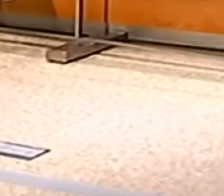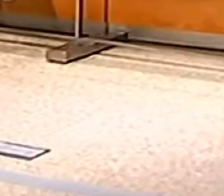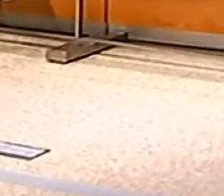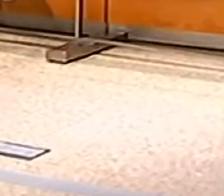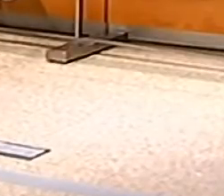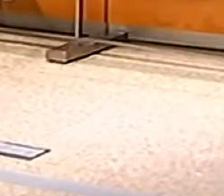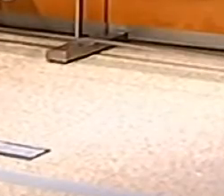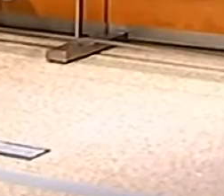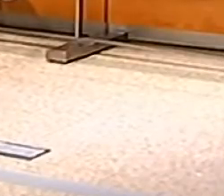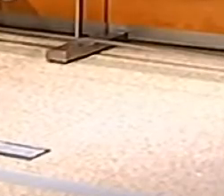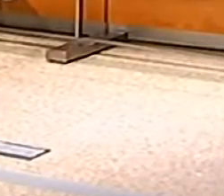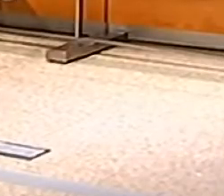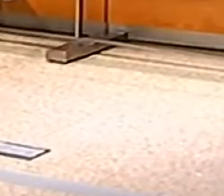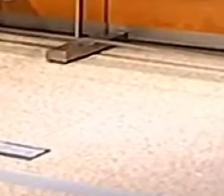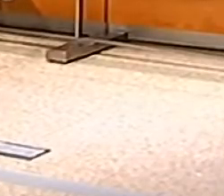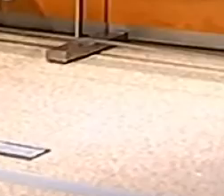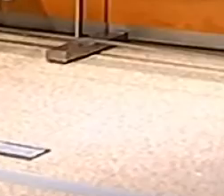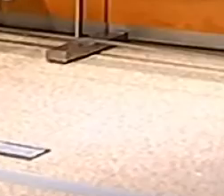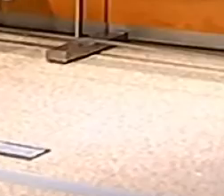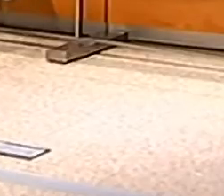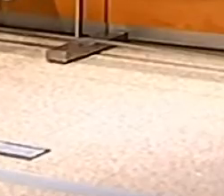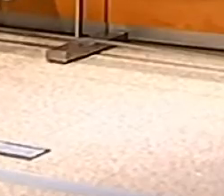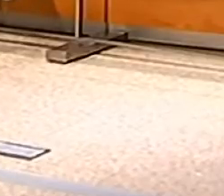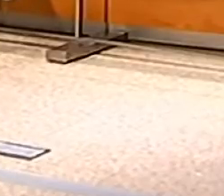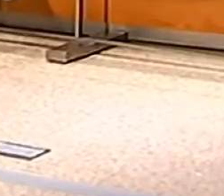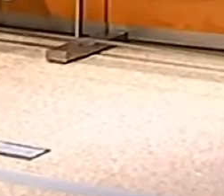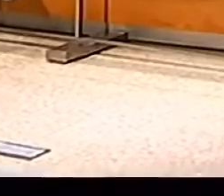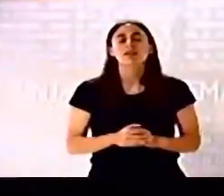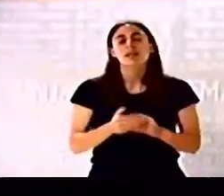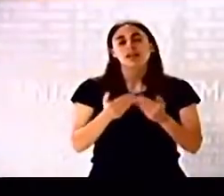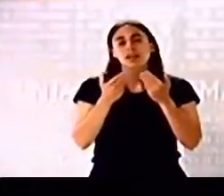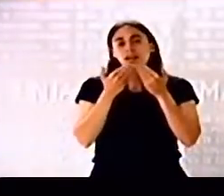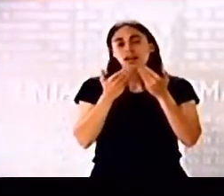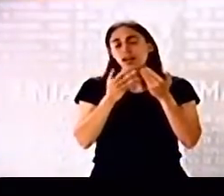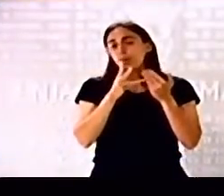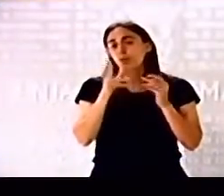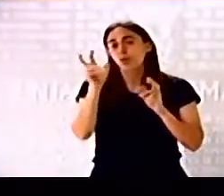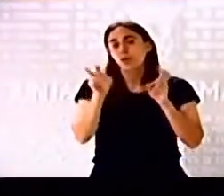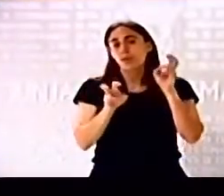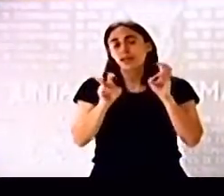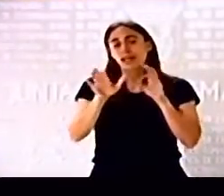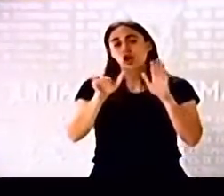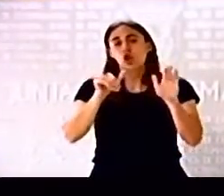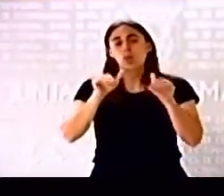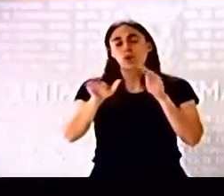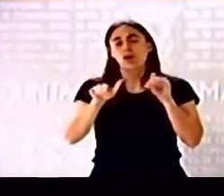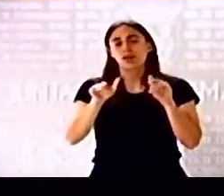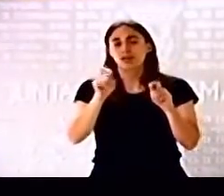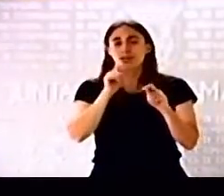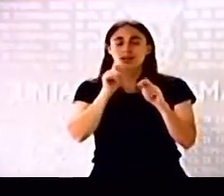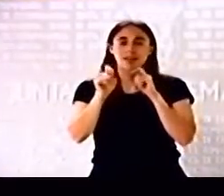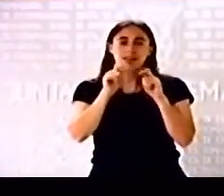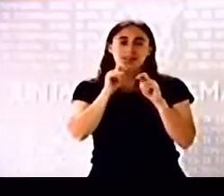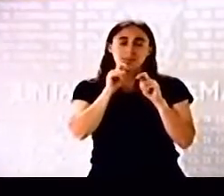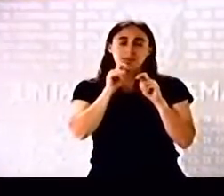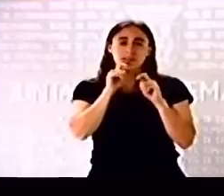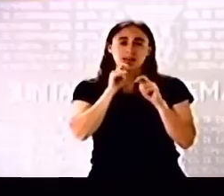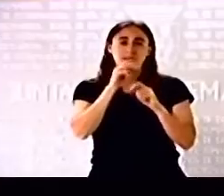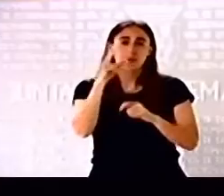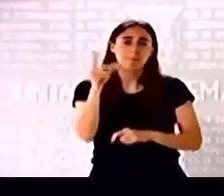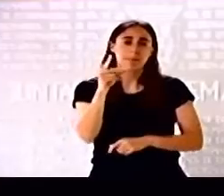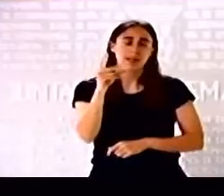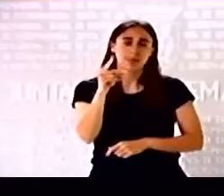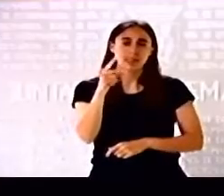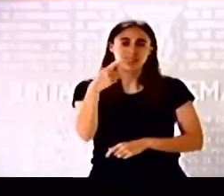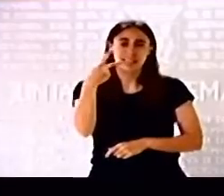Buenas tardes a todas y a todos. Gracias por acudir a esta convocatoria de prensa de la Vicepresidencia